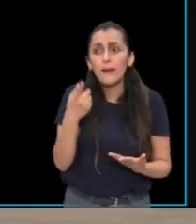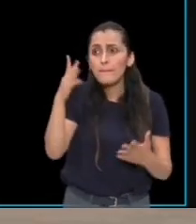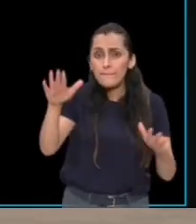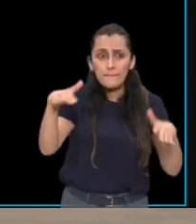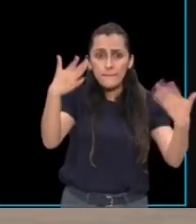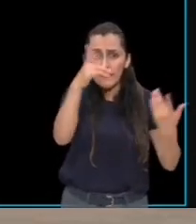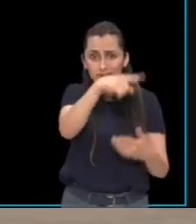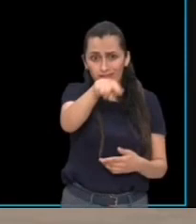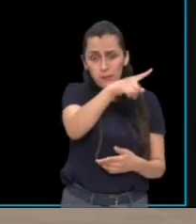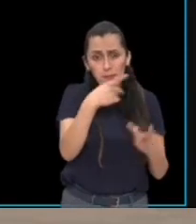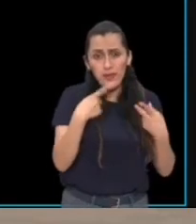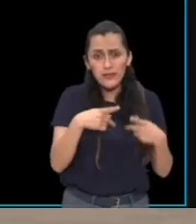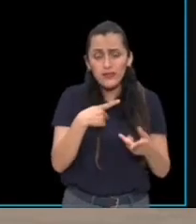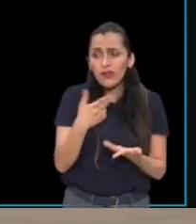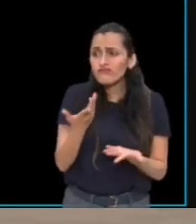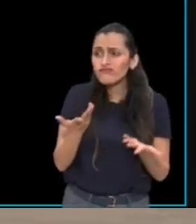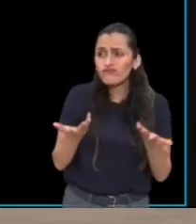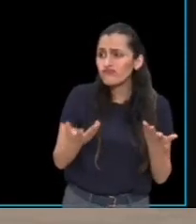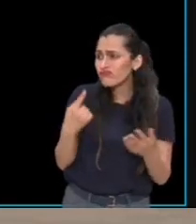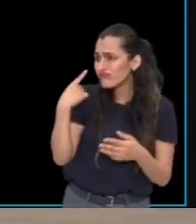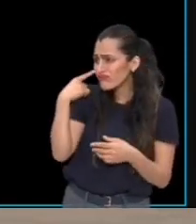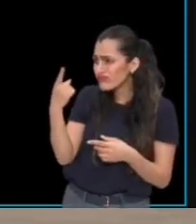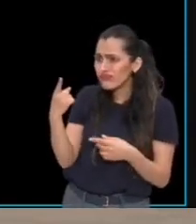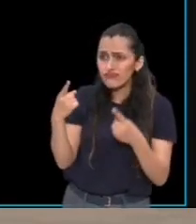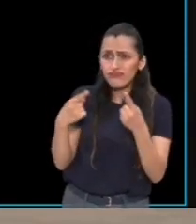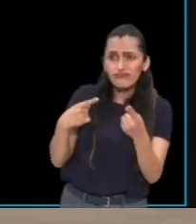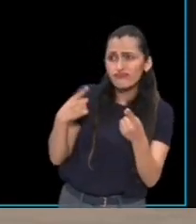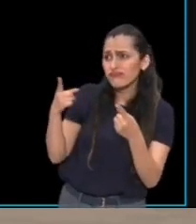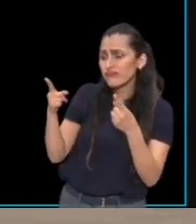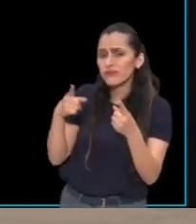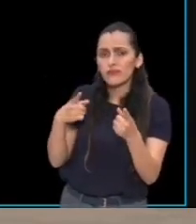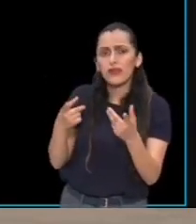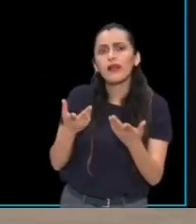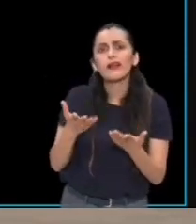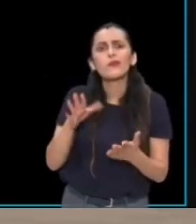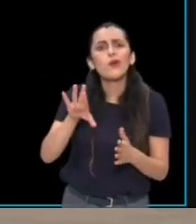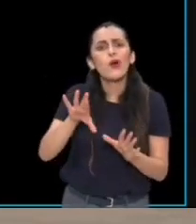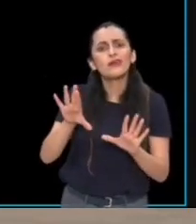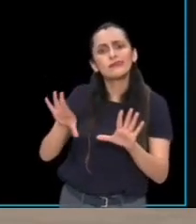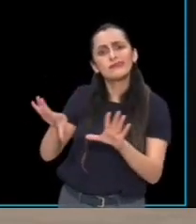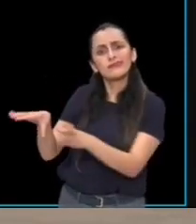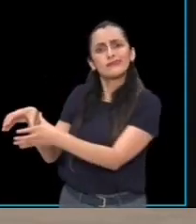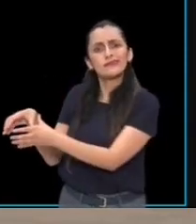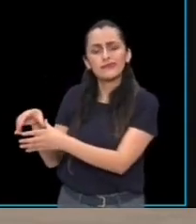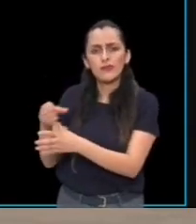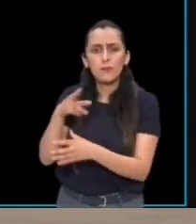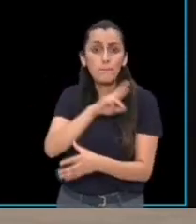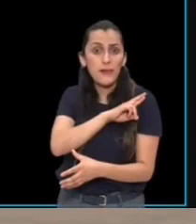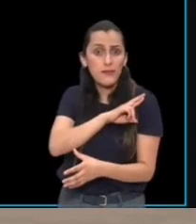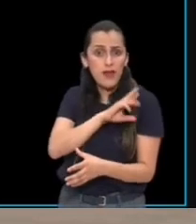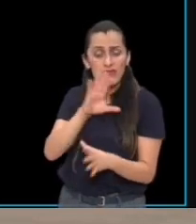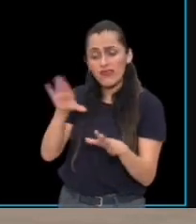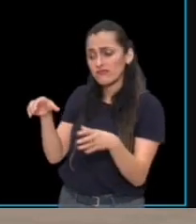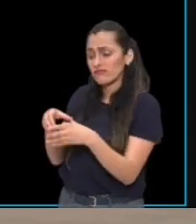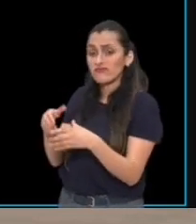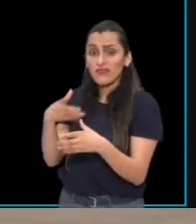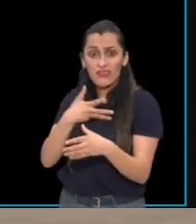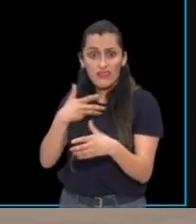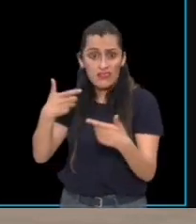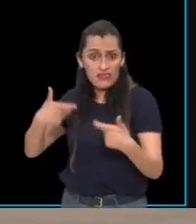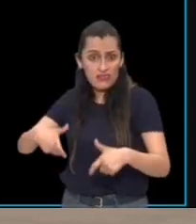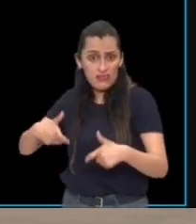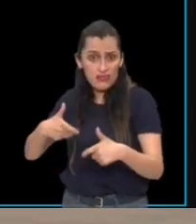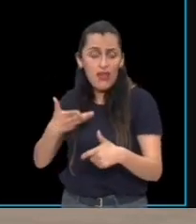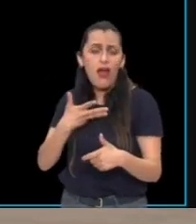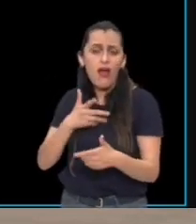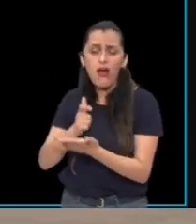que van a estar viendo en este debate va a ser ese choque de trenes, de buscar esta visión elitista de una salud privada donde únicamente los que tienen dinero la pueden